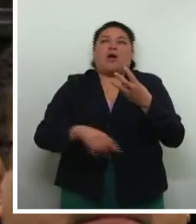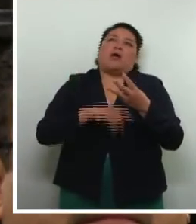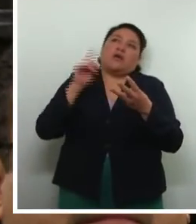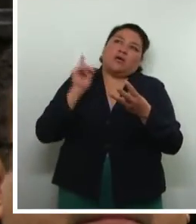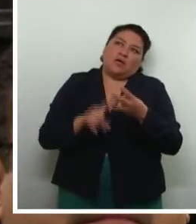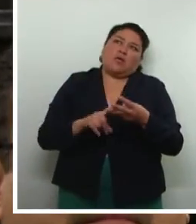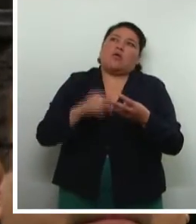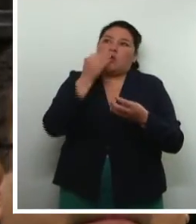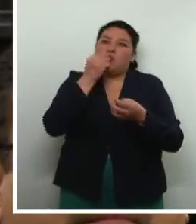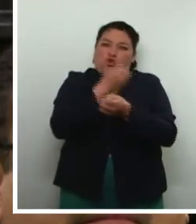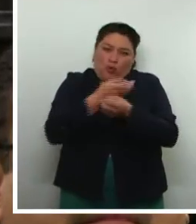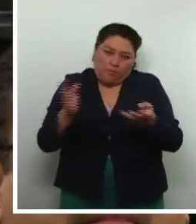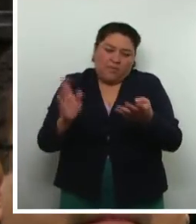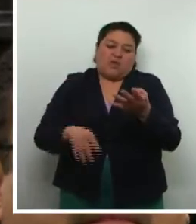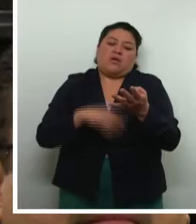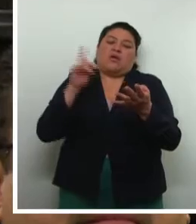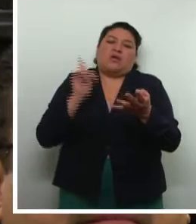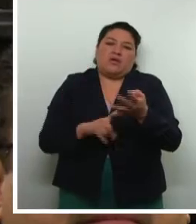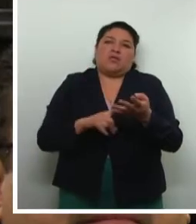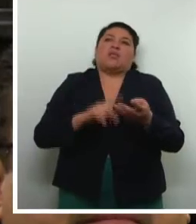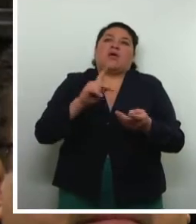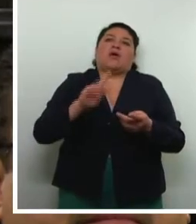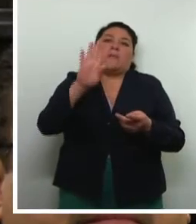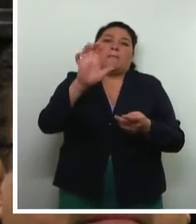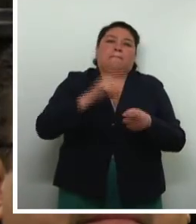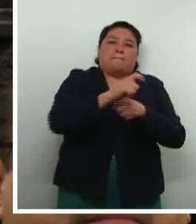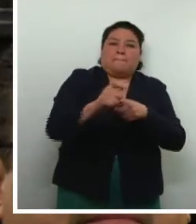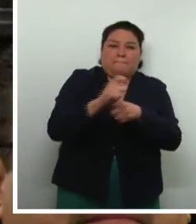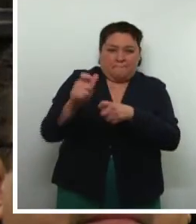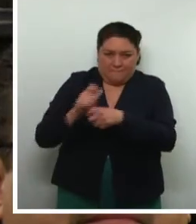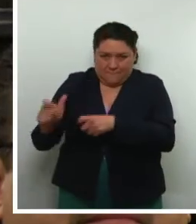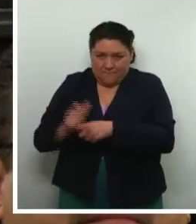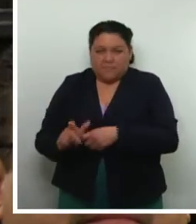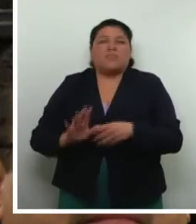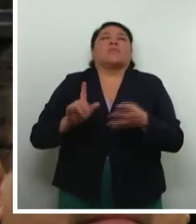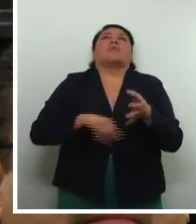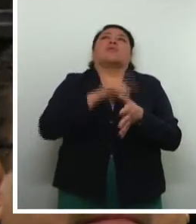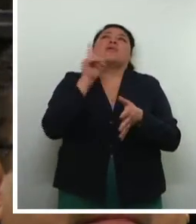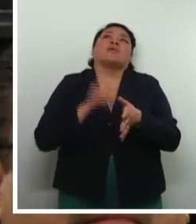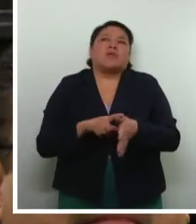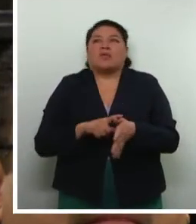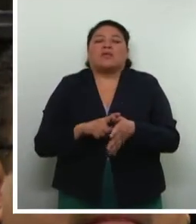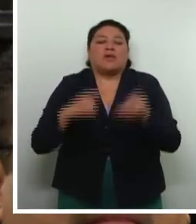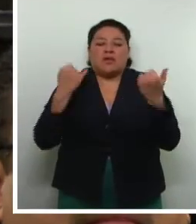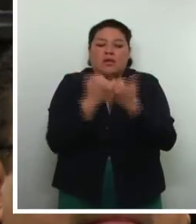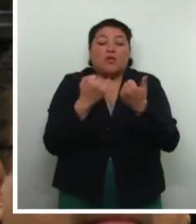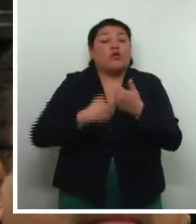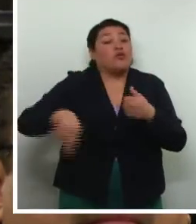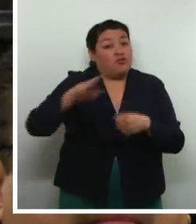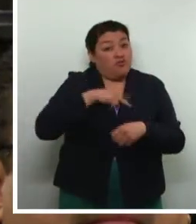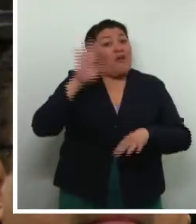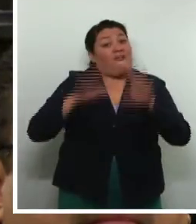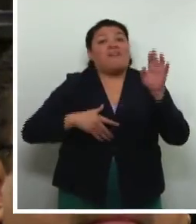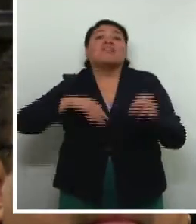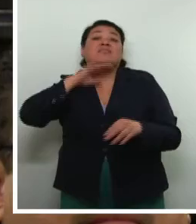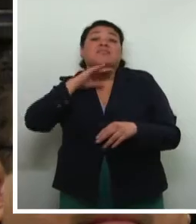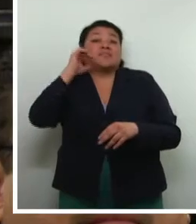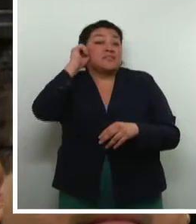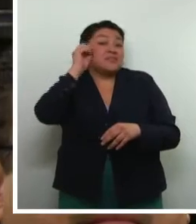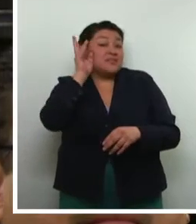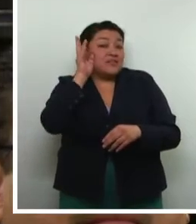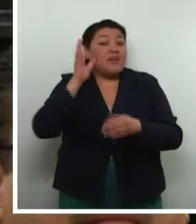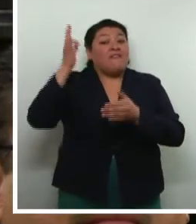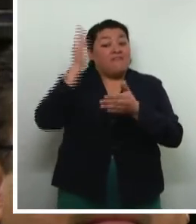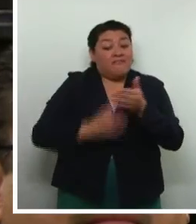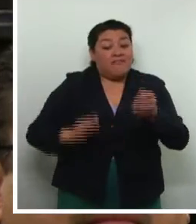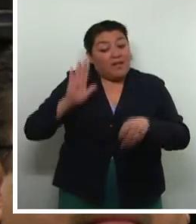del abasto, con un tema de la renta básica o ingreso básico. Pero también se nos olvida que otro de los temas que está de vuelta